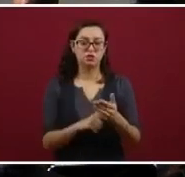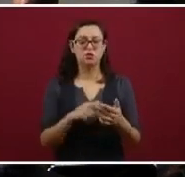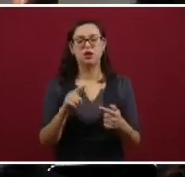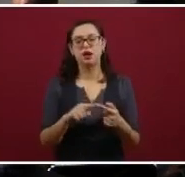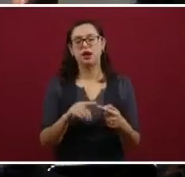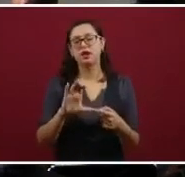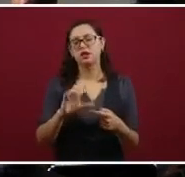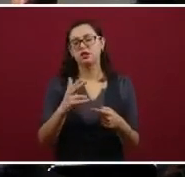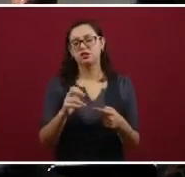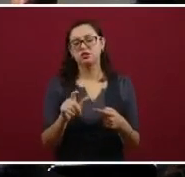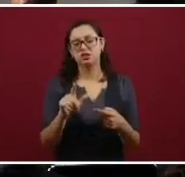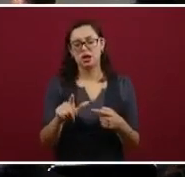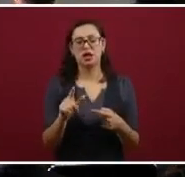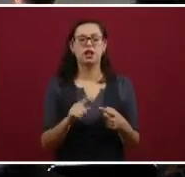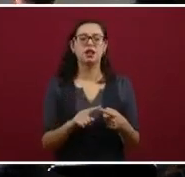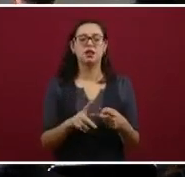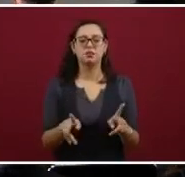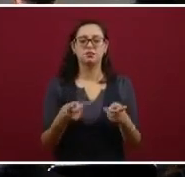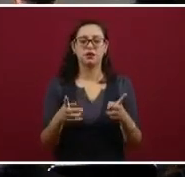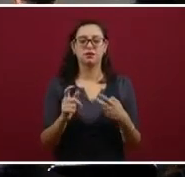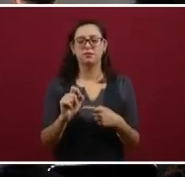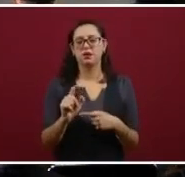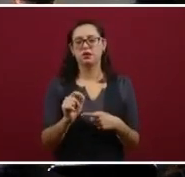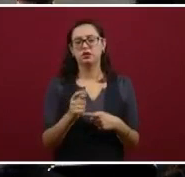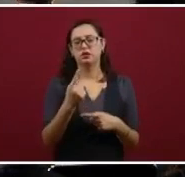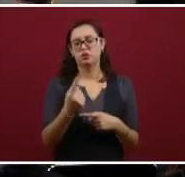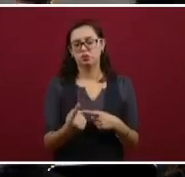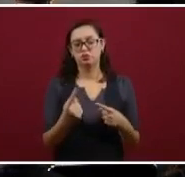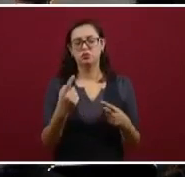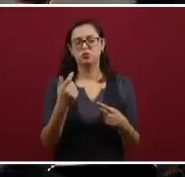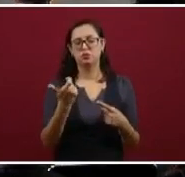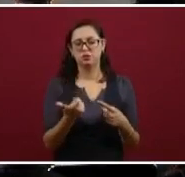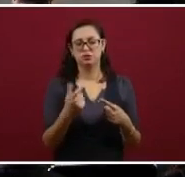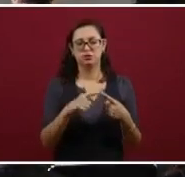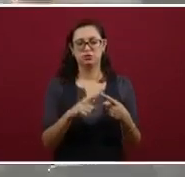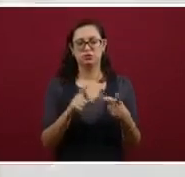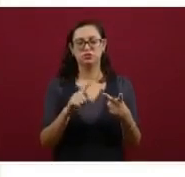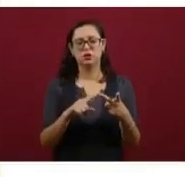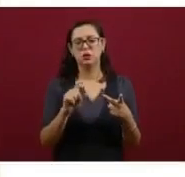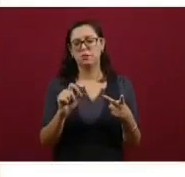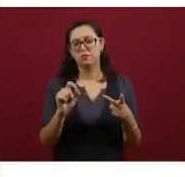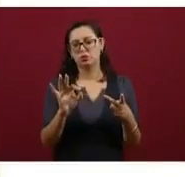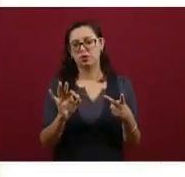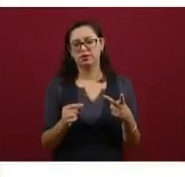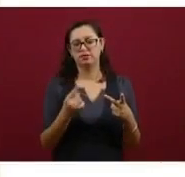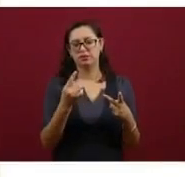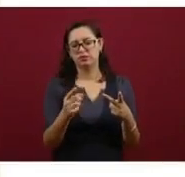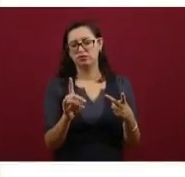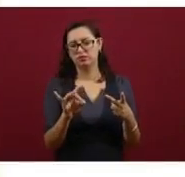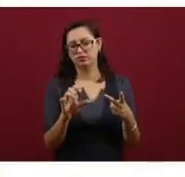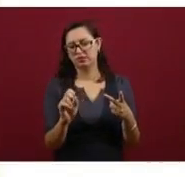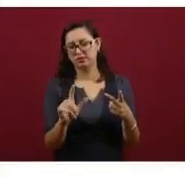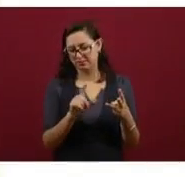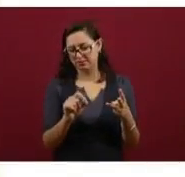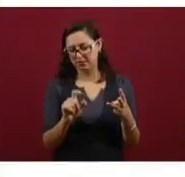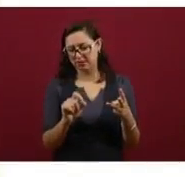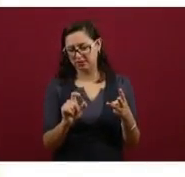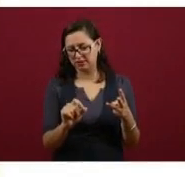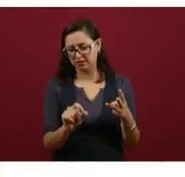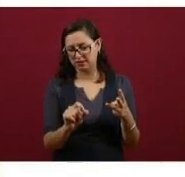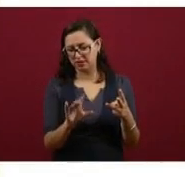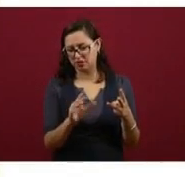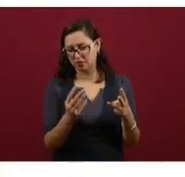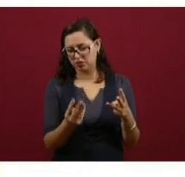al público promedio de 21 pesos 51 centavos para premium, 21.41 para el diésel y 20 pesos